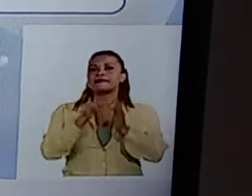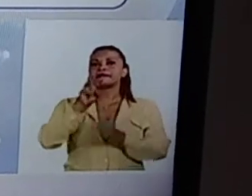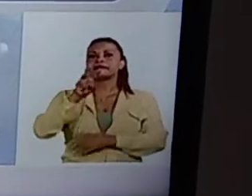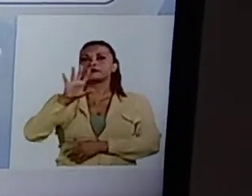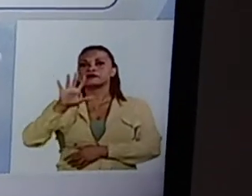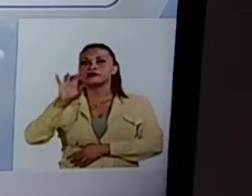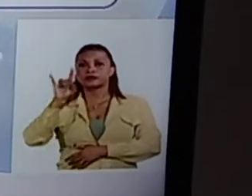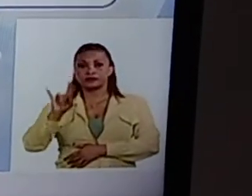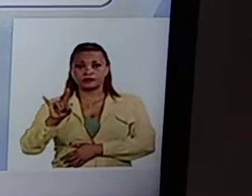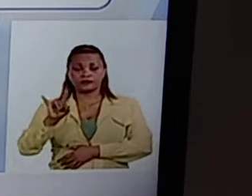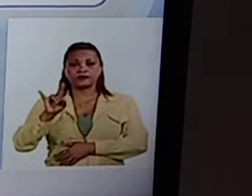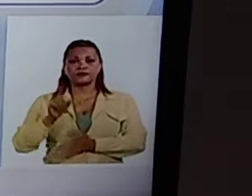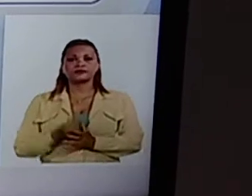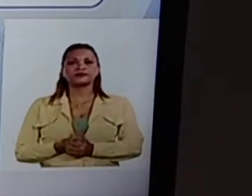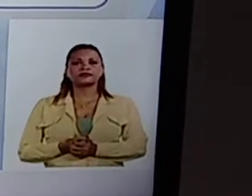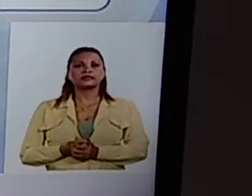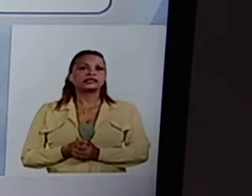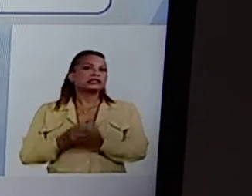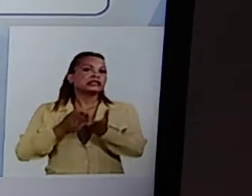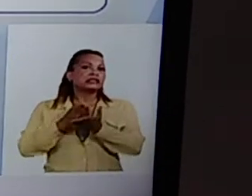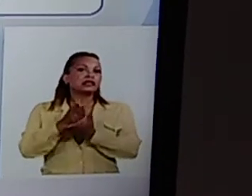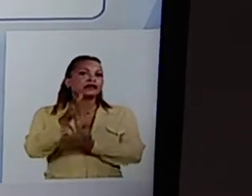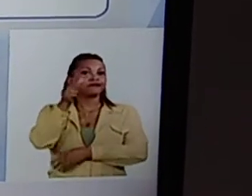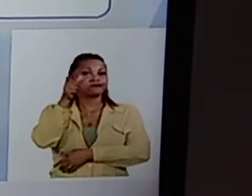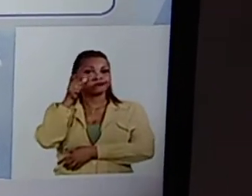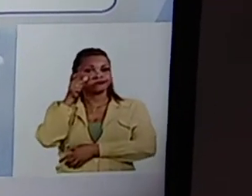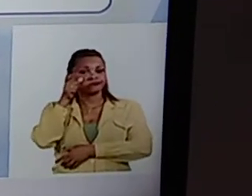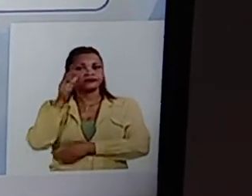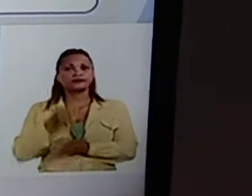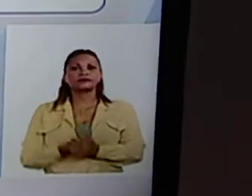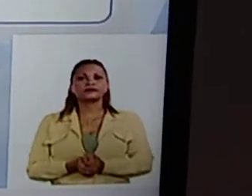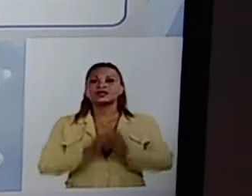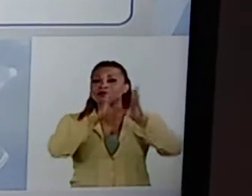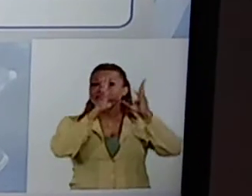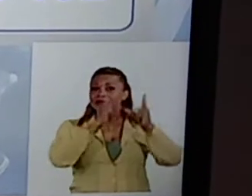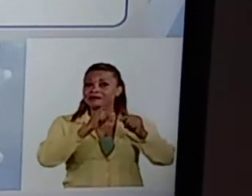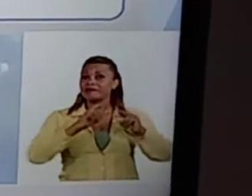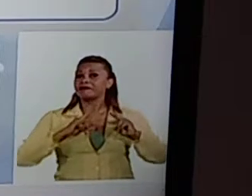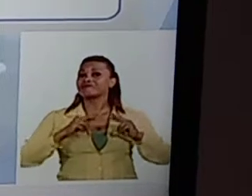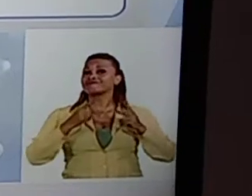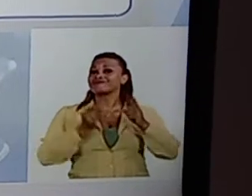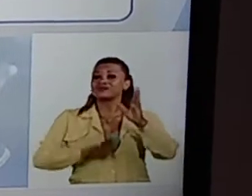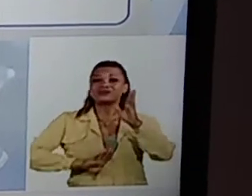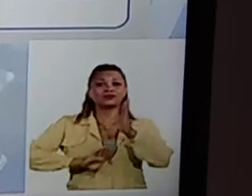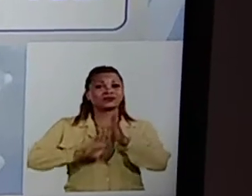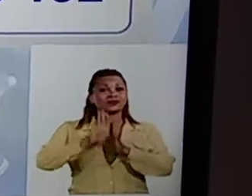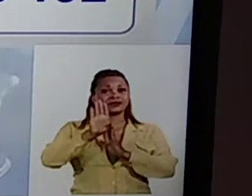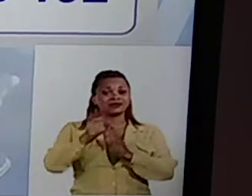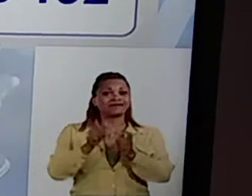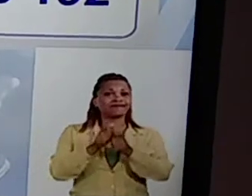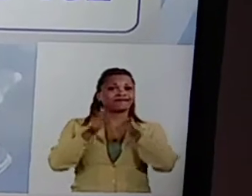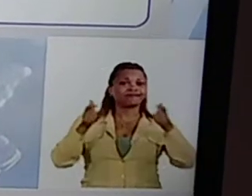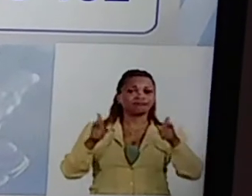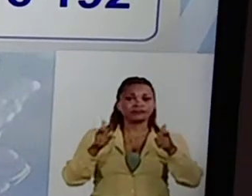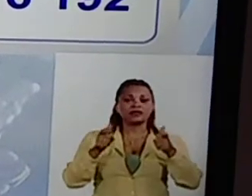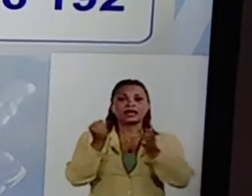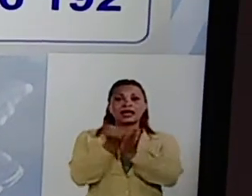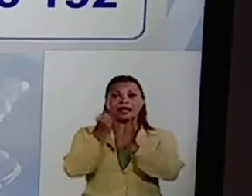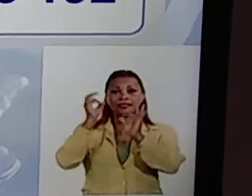16.359 se encuentran en vigilancia y una cifra nuevamente elevada de activos que se